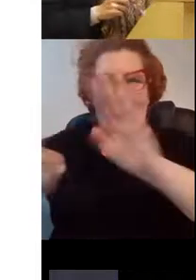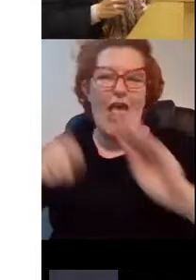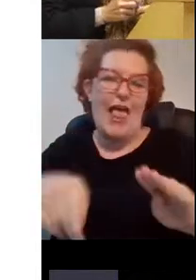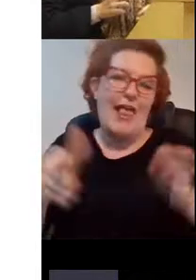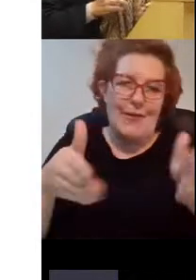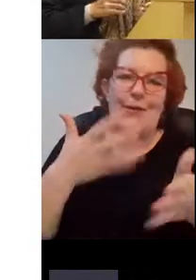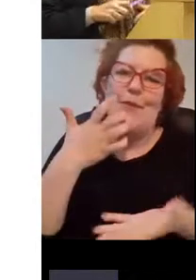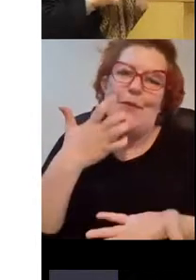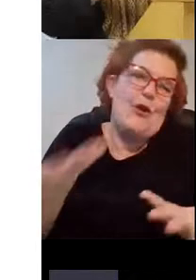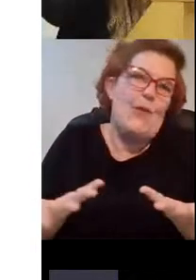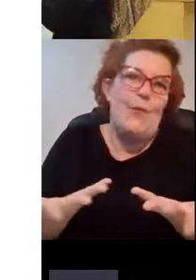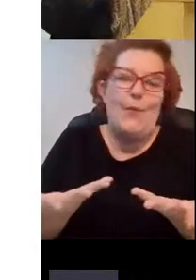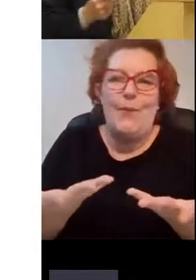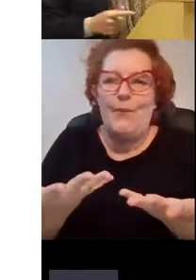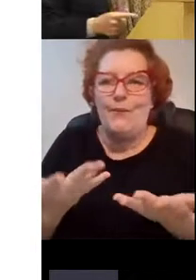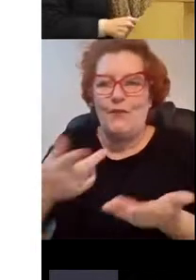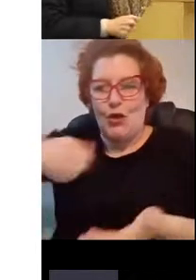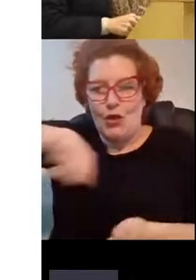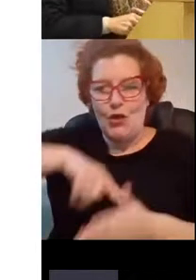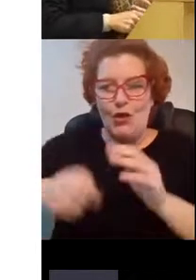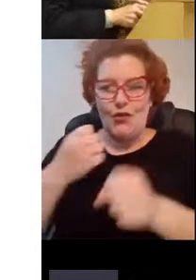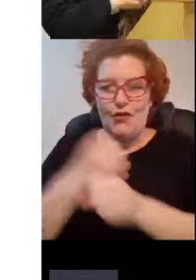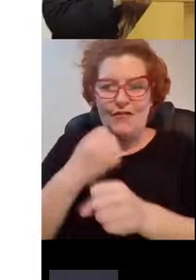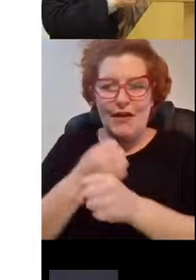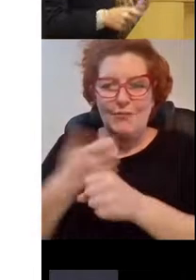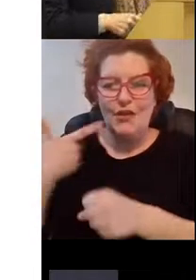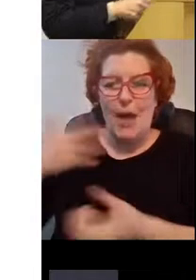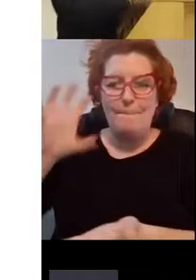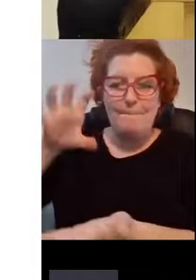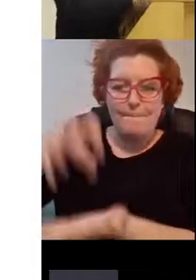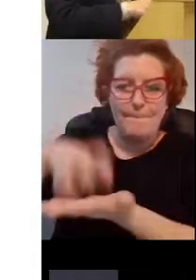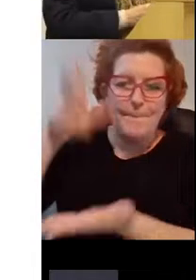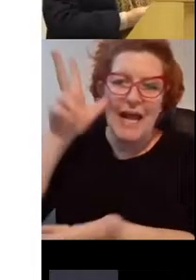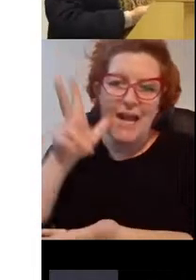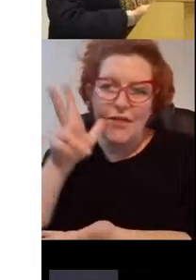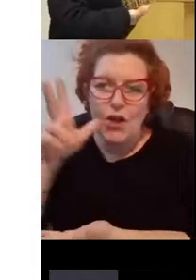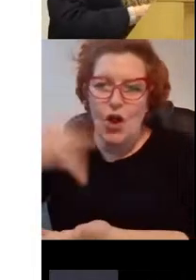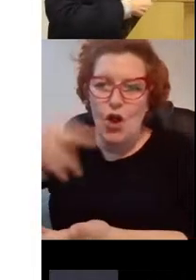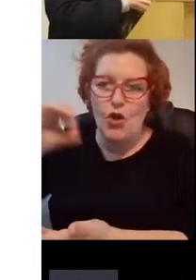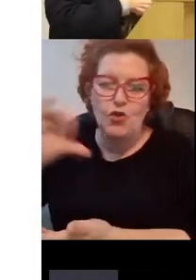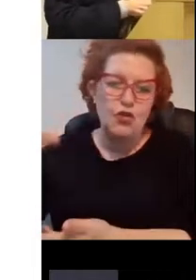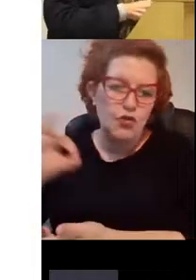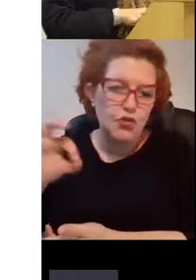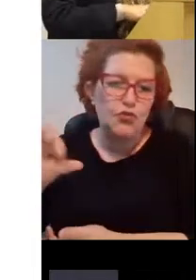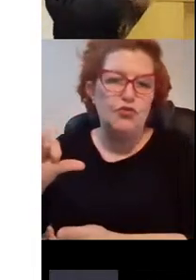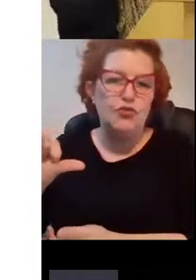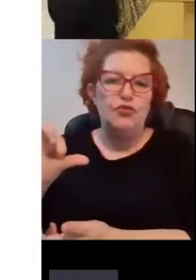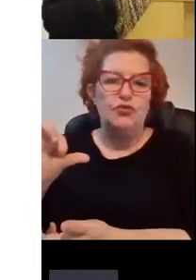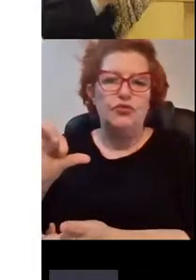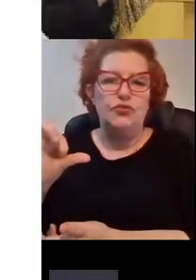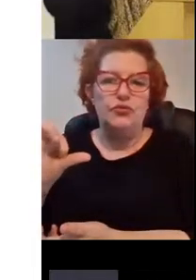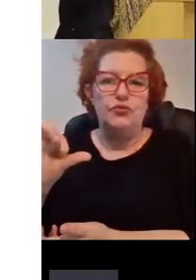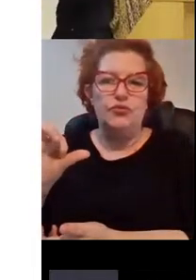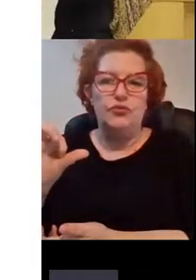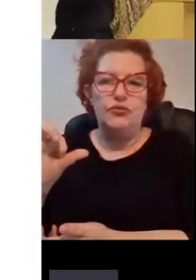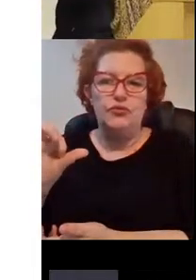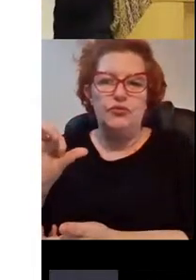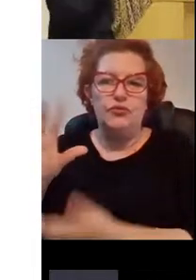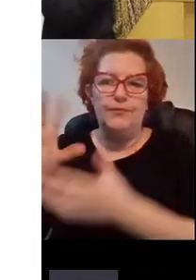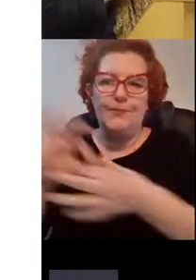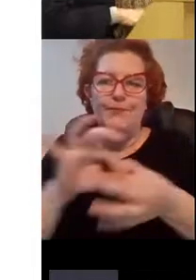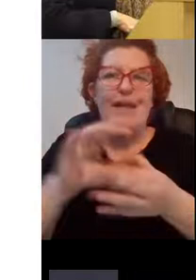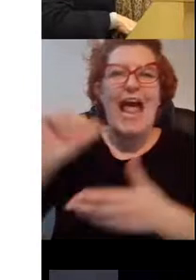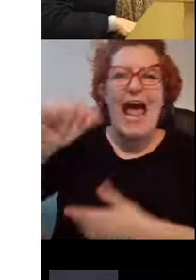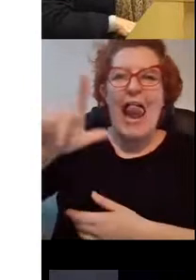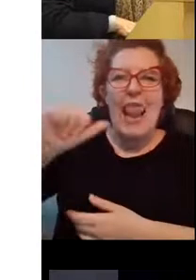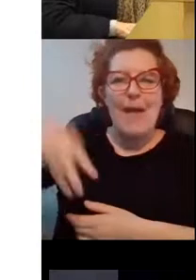ejemplo, hemos trabajado ya con el Palacio de Nosos, con algunos renders en el Palacio de Nosos, en la Alhambra, y ahora